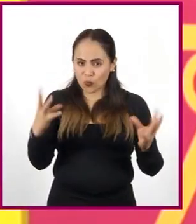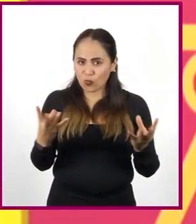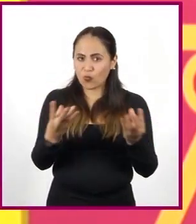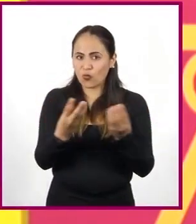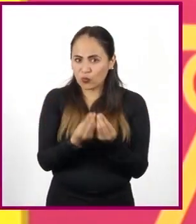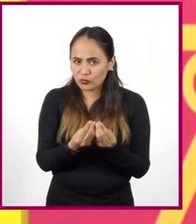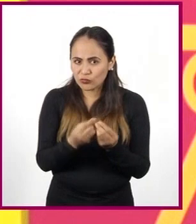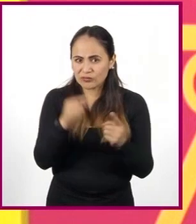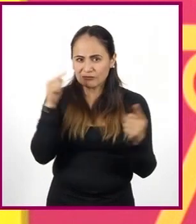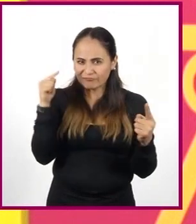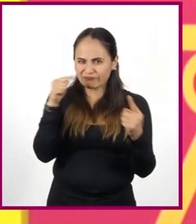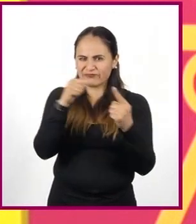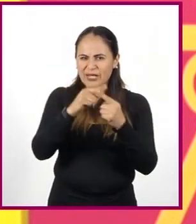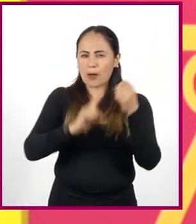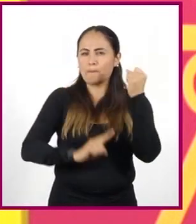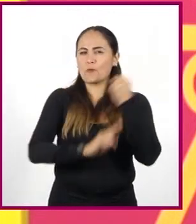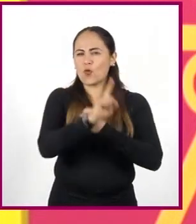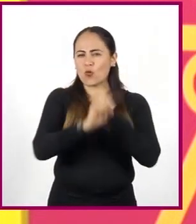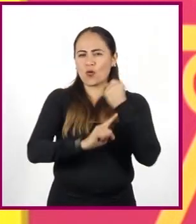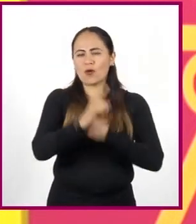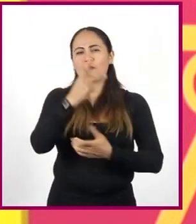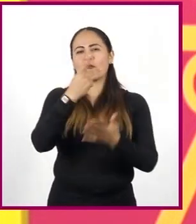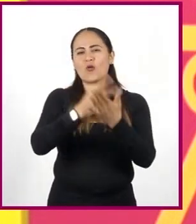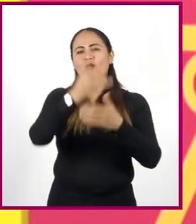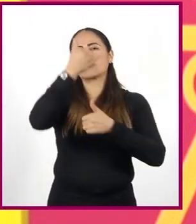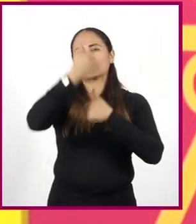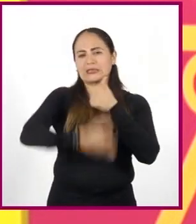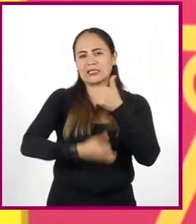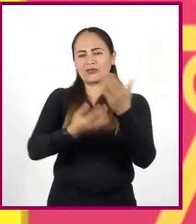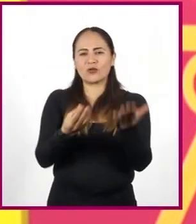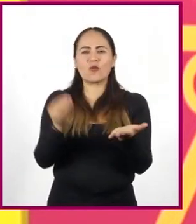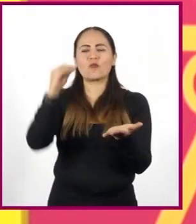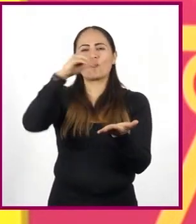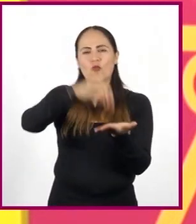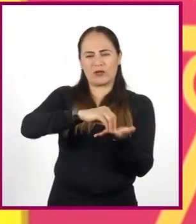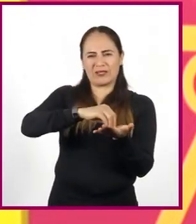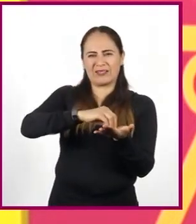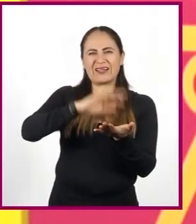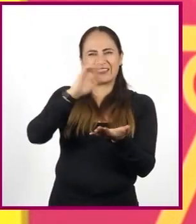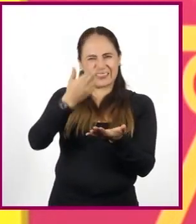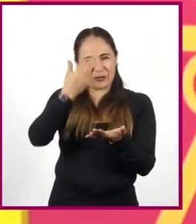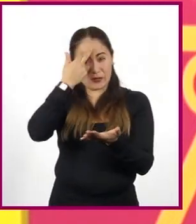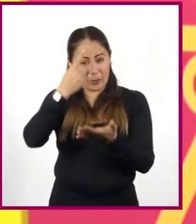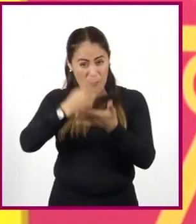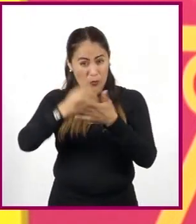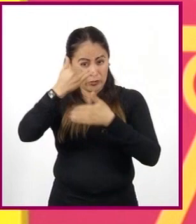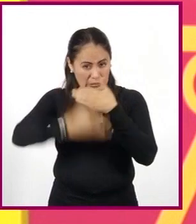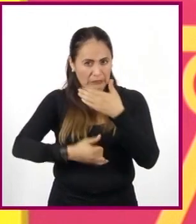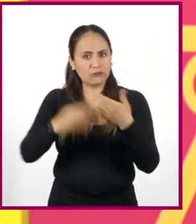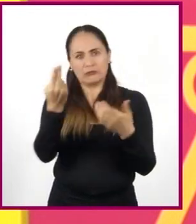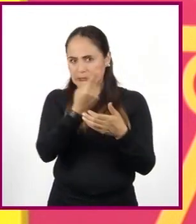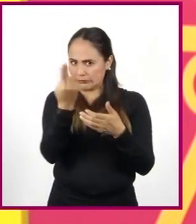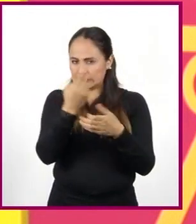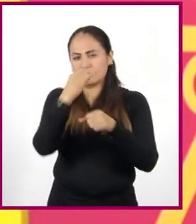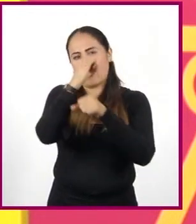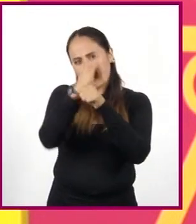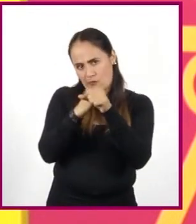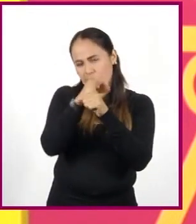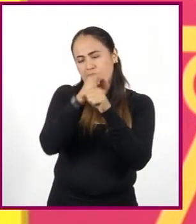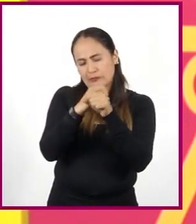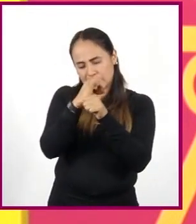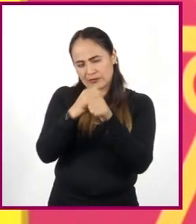el planteamiento de un proyecto? Recuerden que los proyectos requieren investigación, por lo que, por el